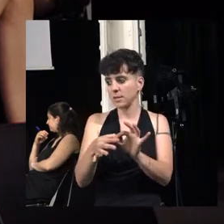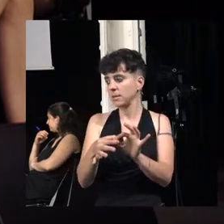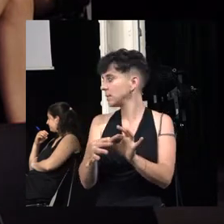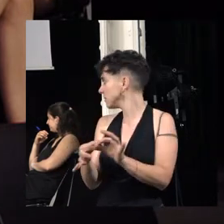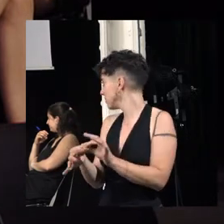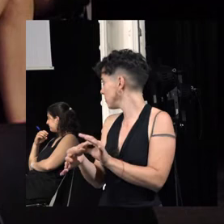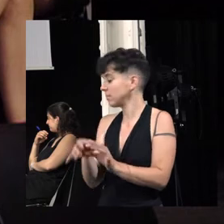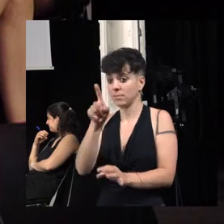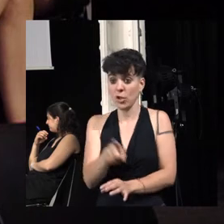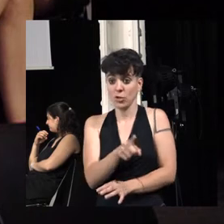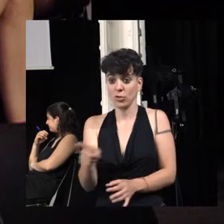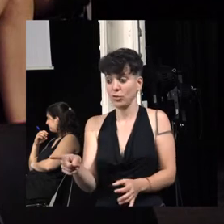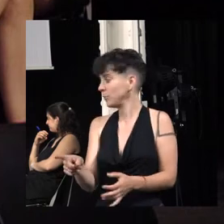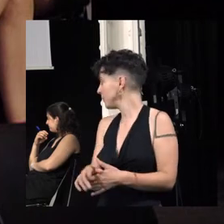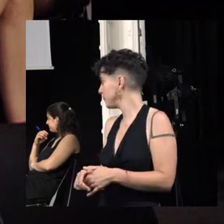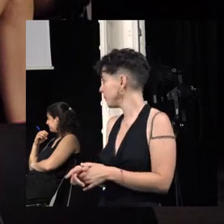¿verdad?